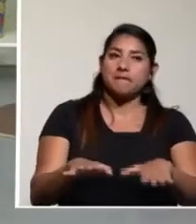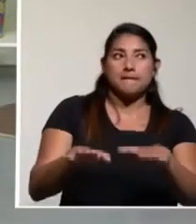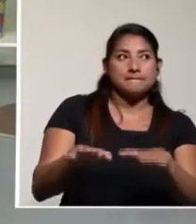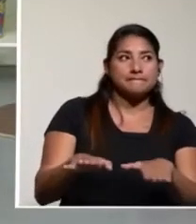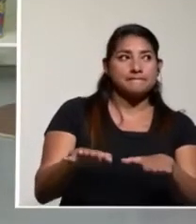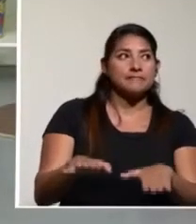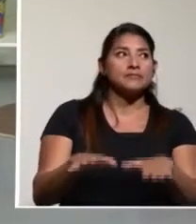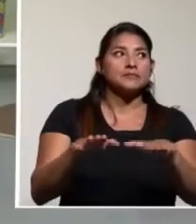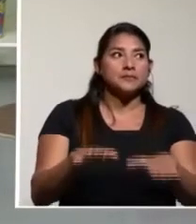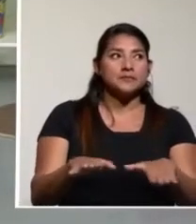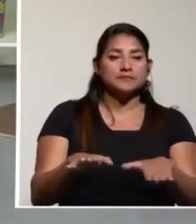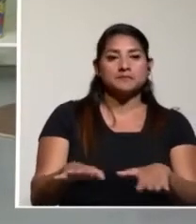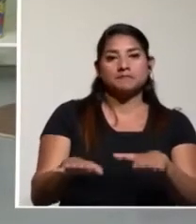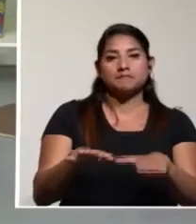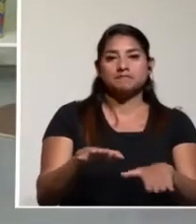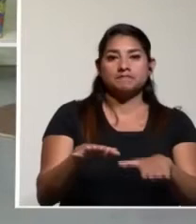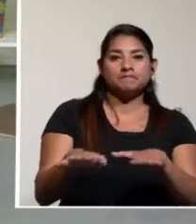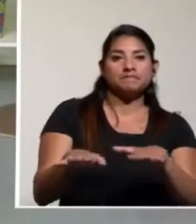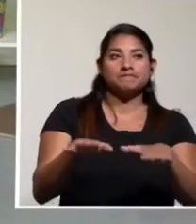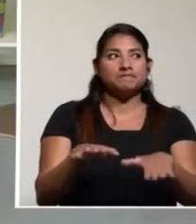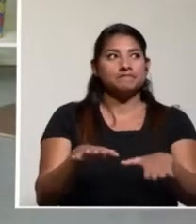Ya empezamos. Y